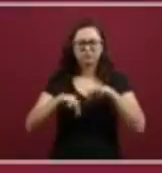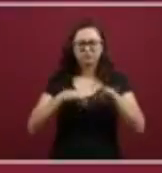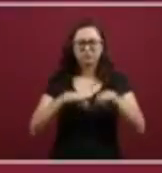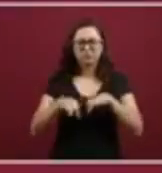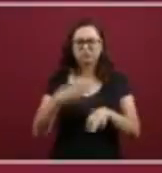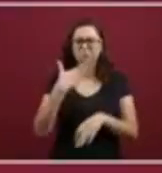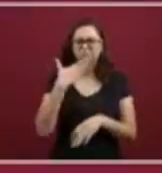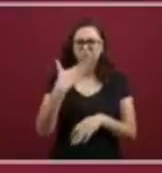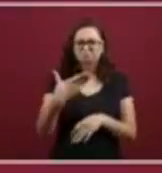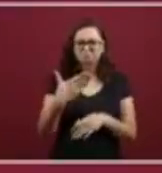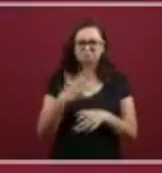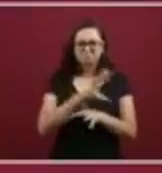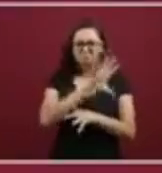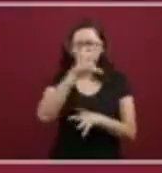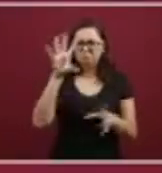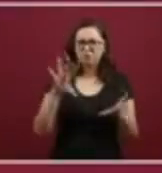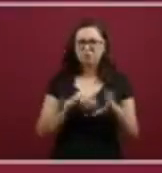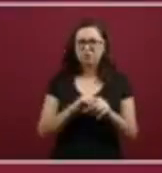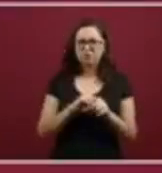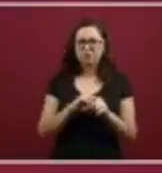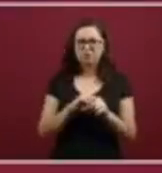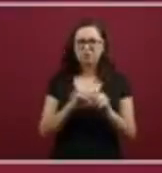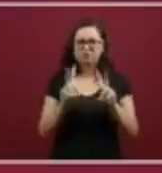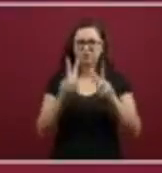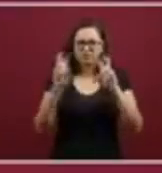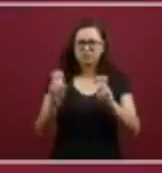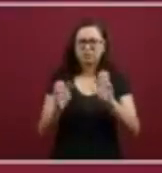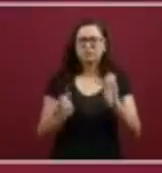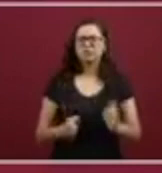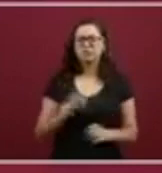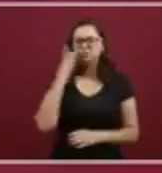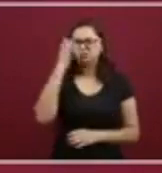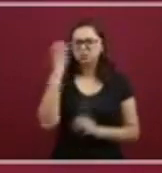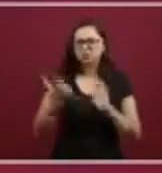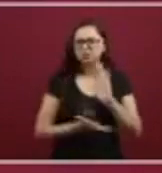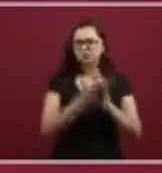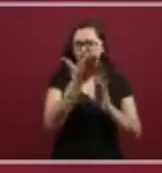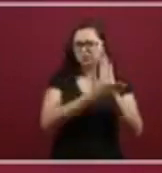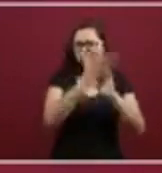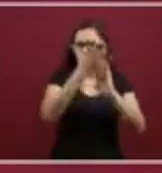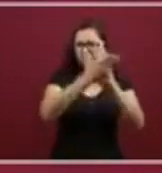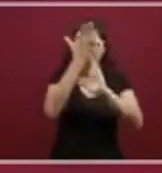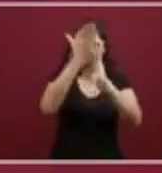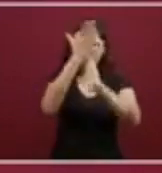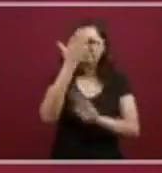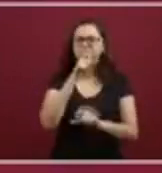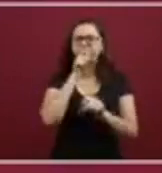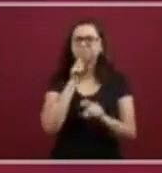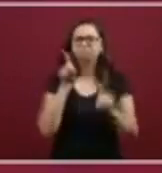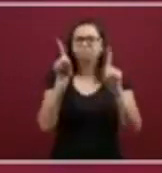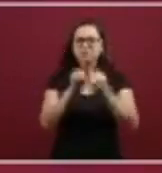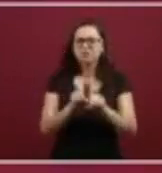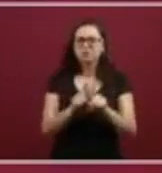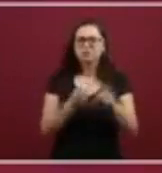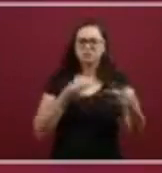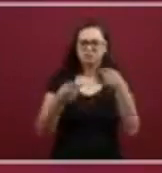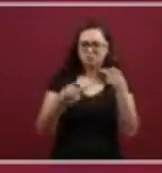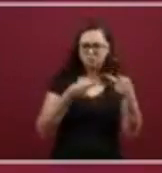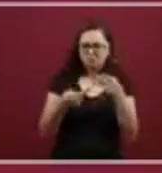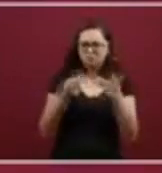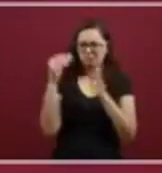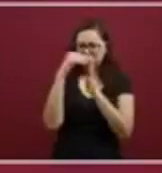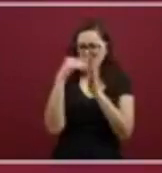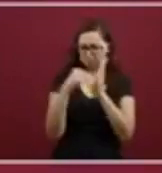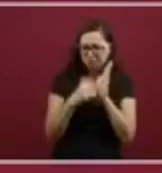todo el tema de infraestructura y en el tema, obviamente, de sus planes y programas.